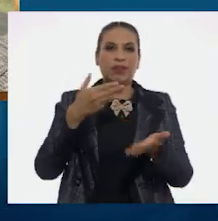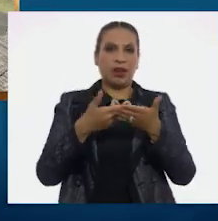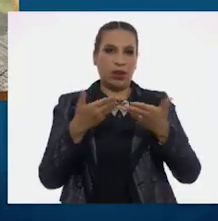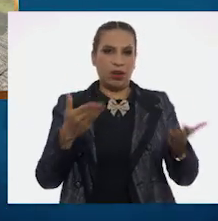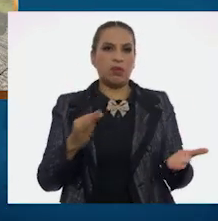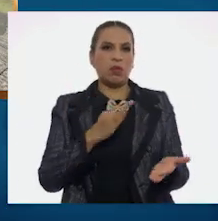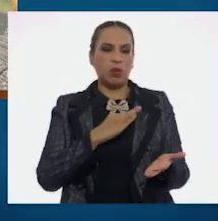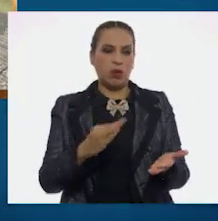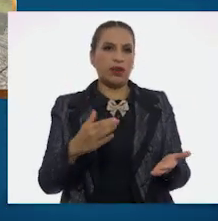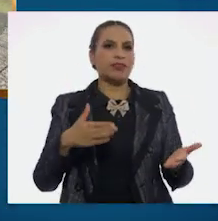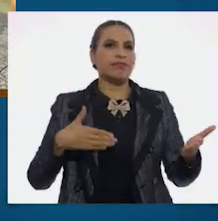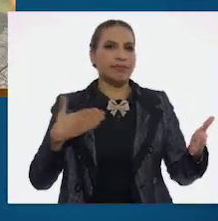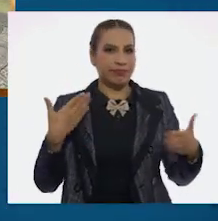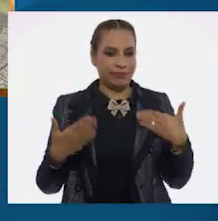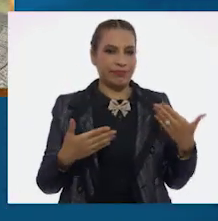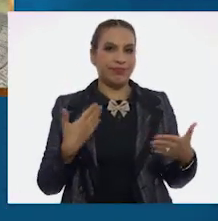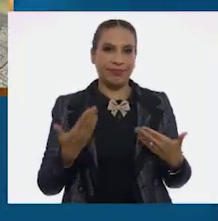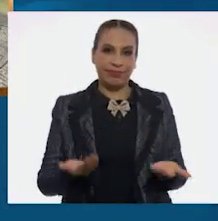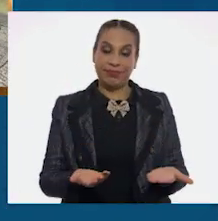ya podía disfrutarse.